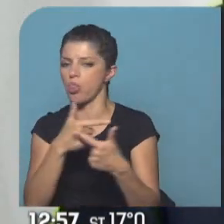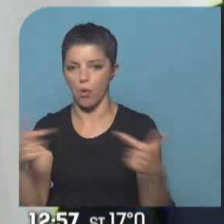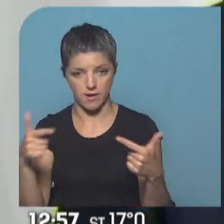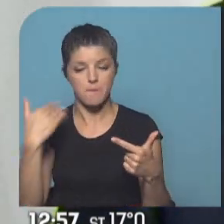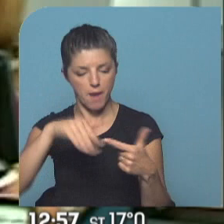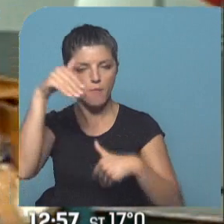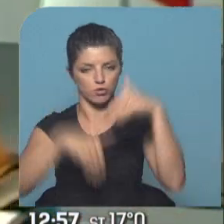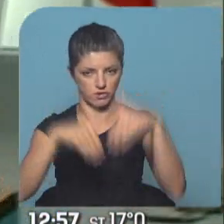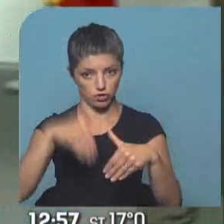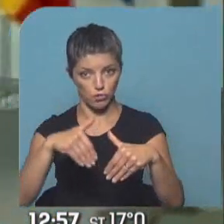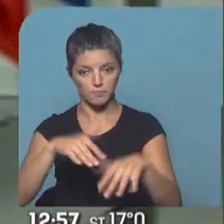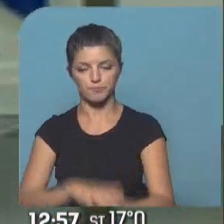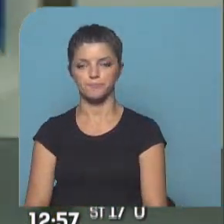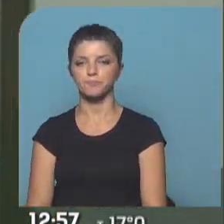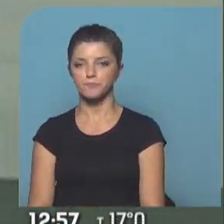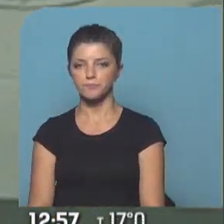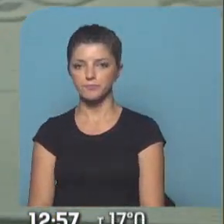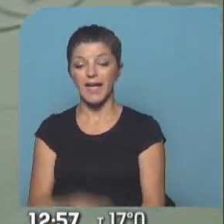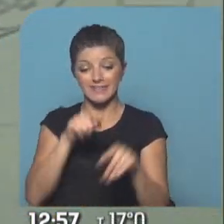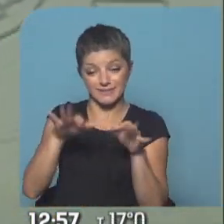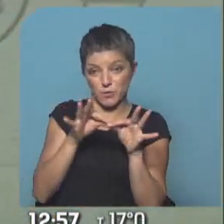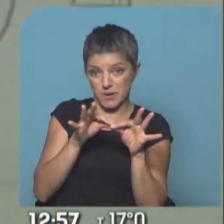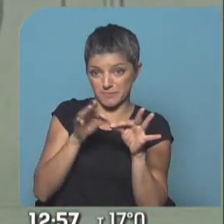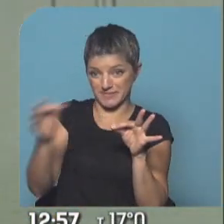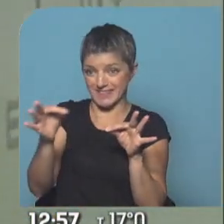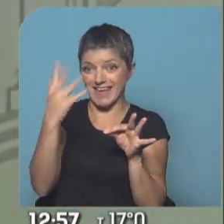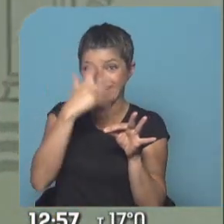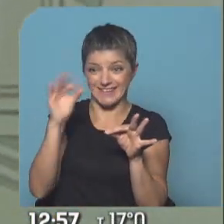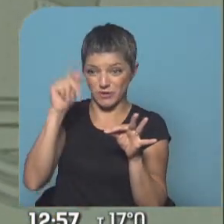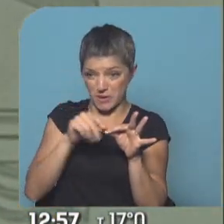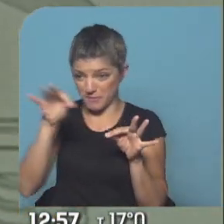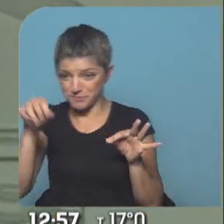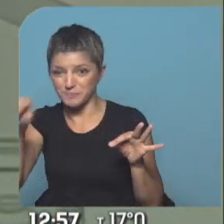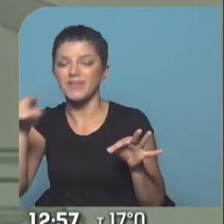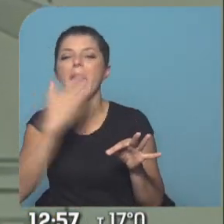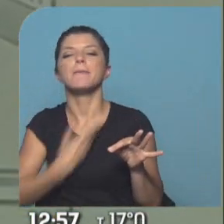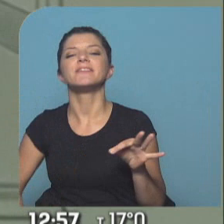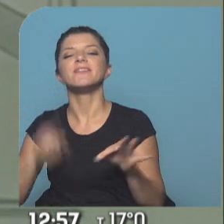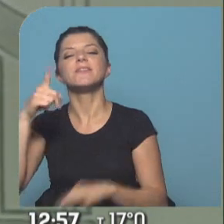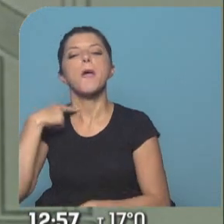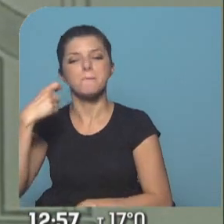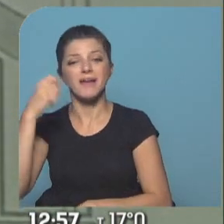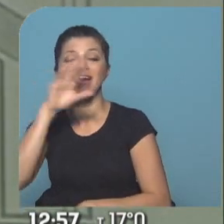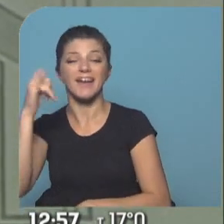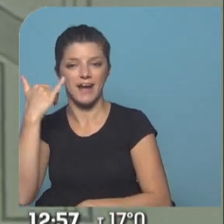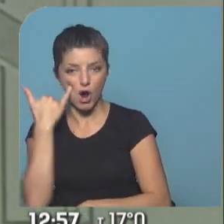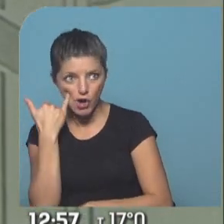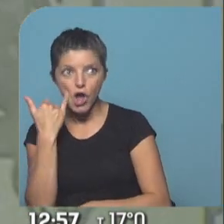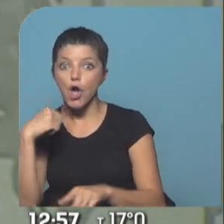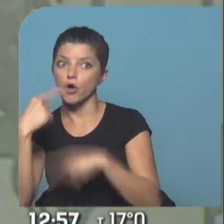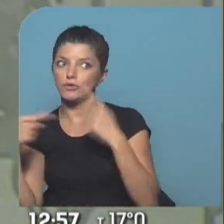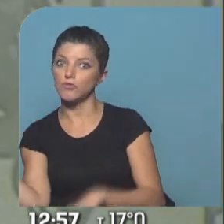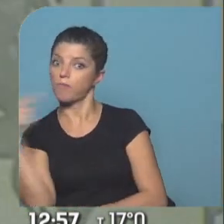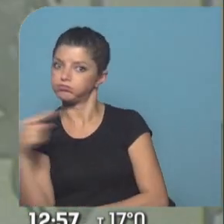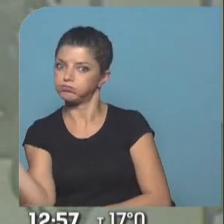de octubre. A solo 500 kilómetros de allí, el jefe del gobierno español, Mariano Rajoy, seguía mientras tanto disparando munición